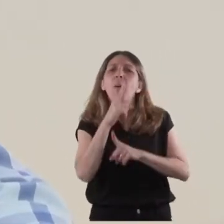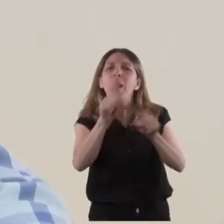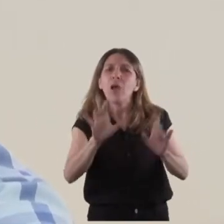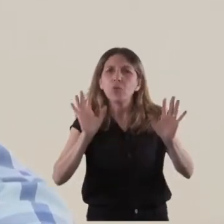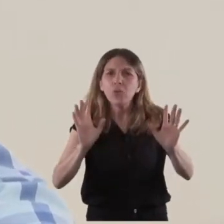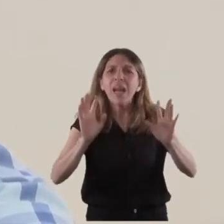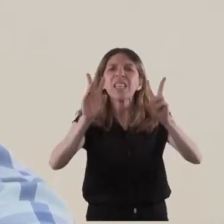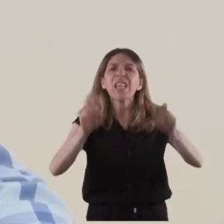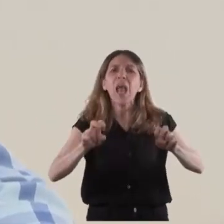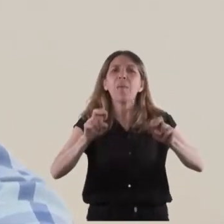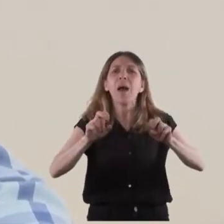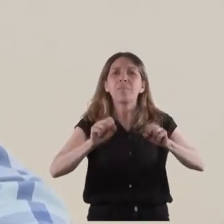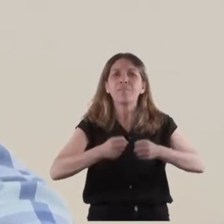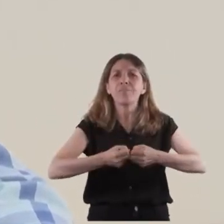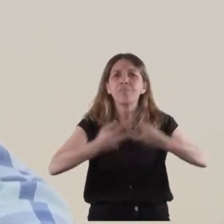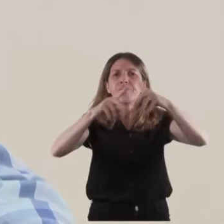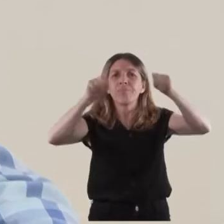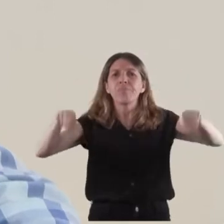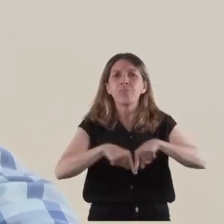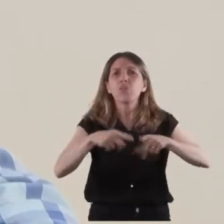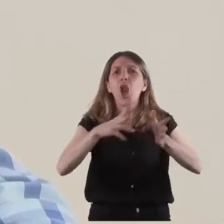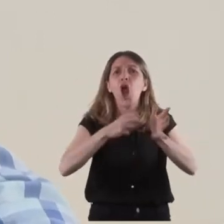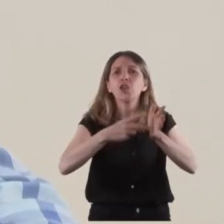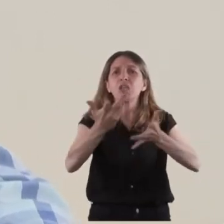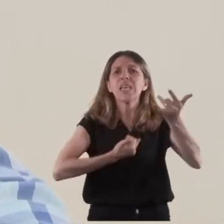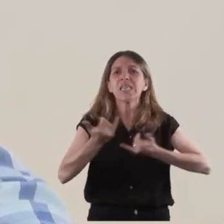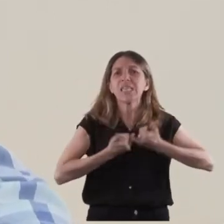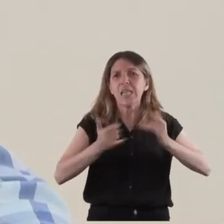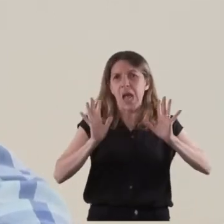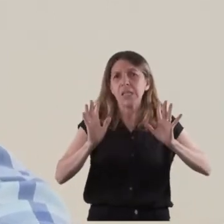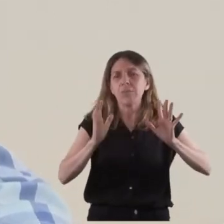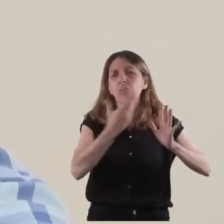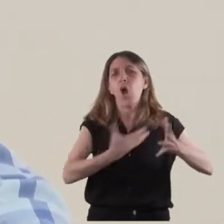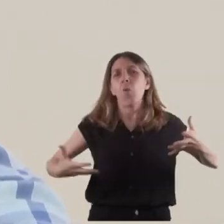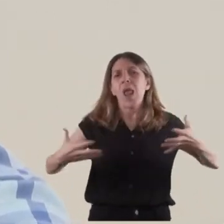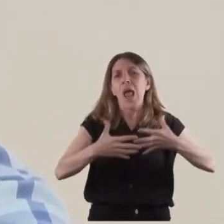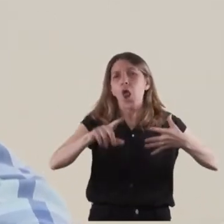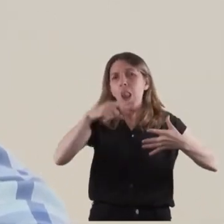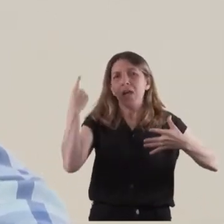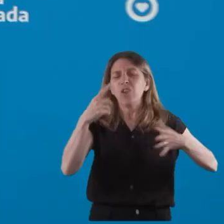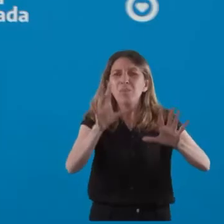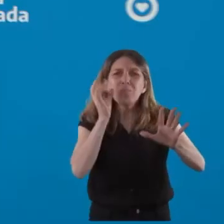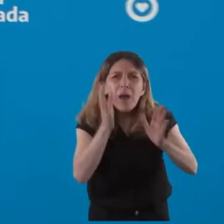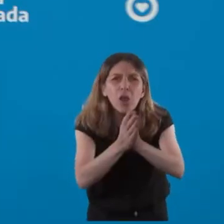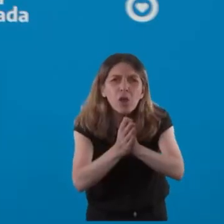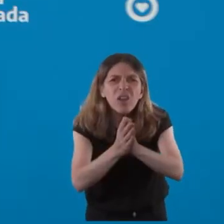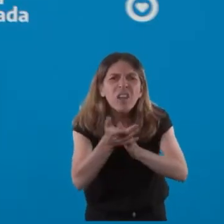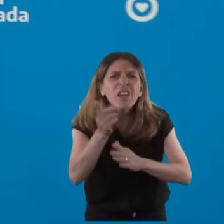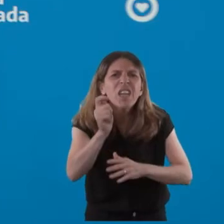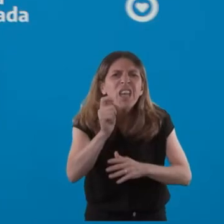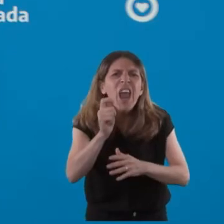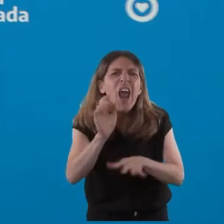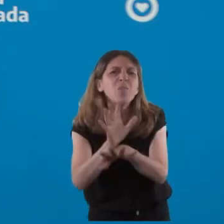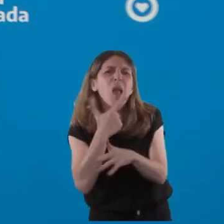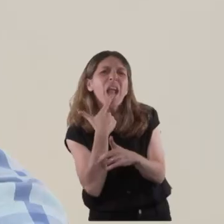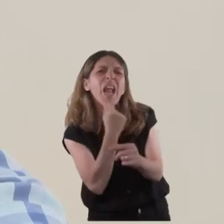portal de noticias que en general es muy crítico del accionar del gobierno nacional como con quien es muy crítico del gobierno